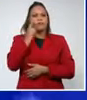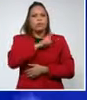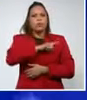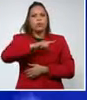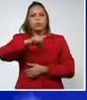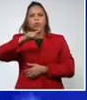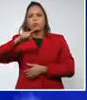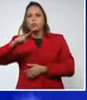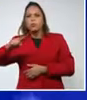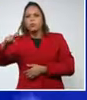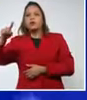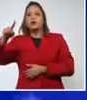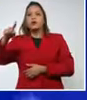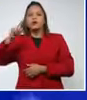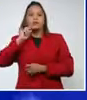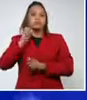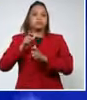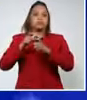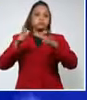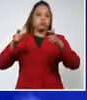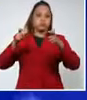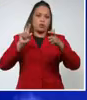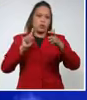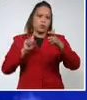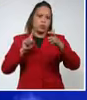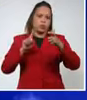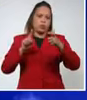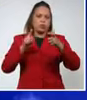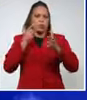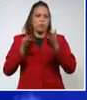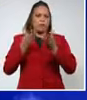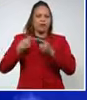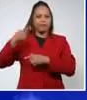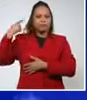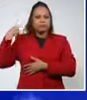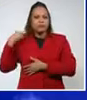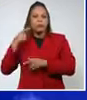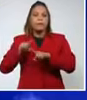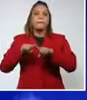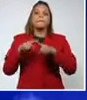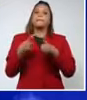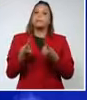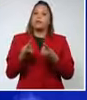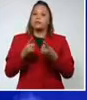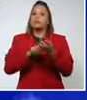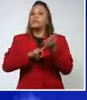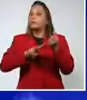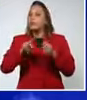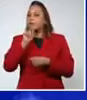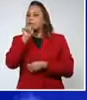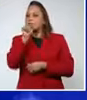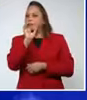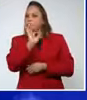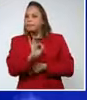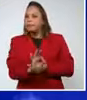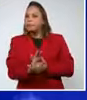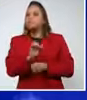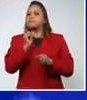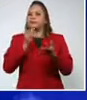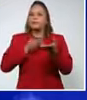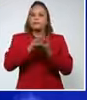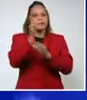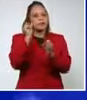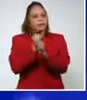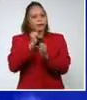tan marcado como lo que hemos visto anteriormente, sin embargo es una provincia en la cual se trabaja, se